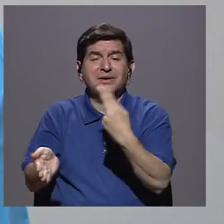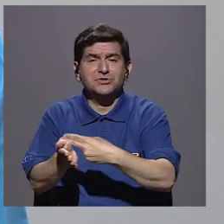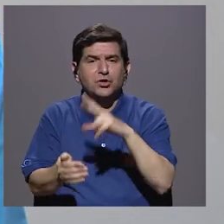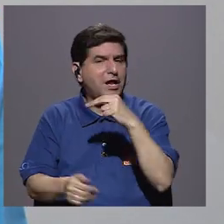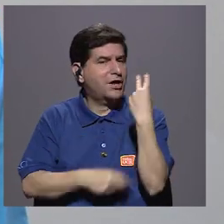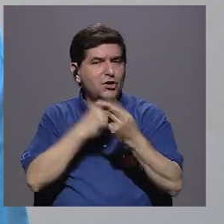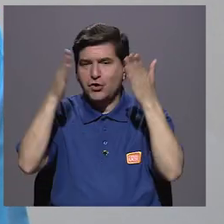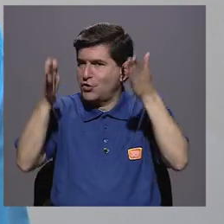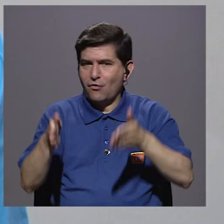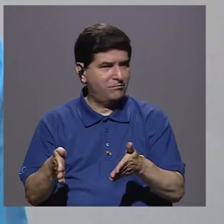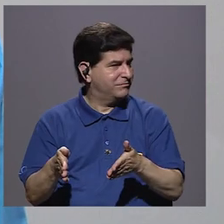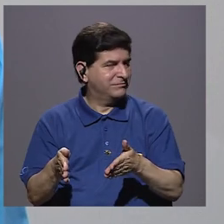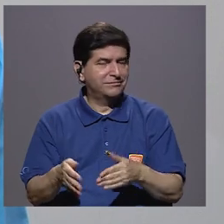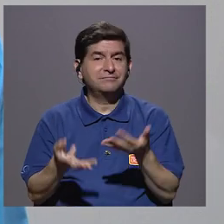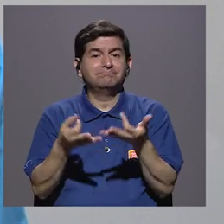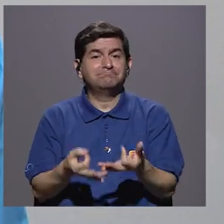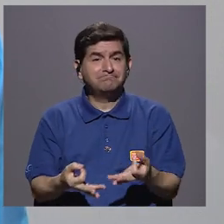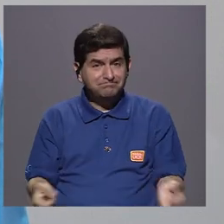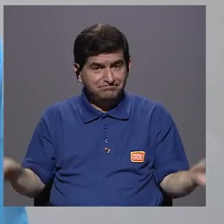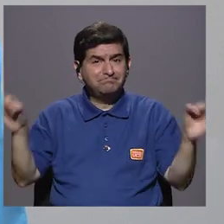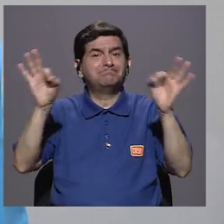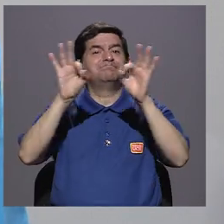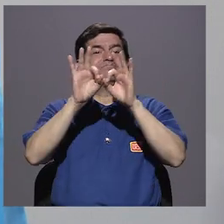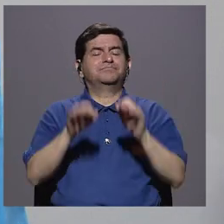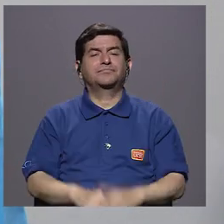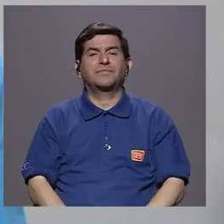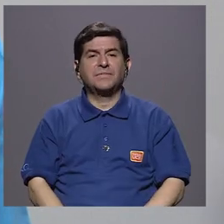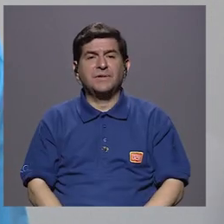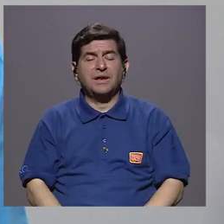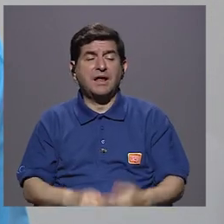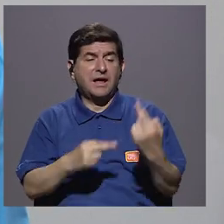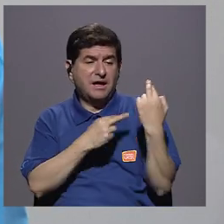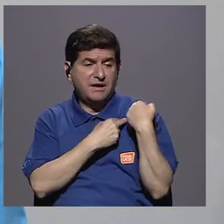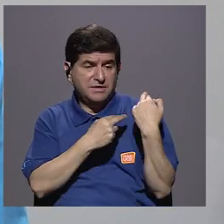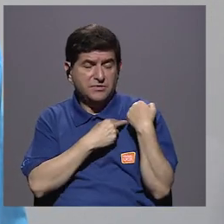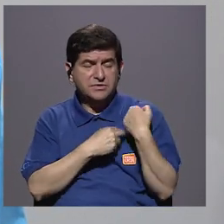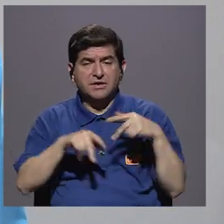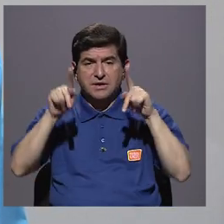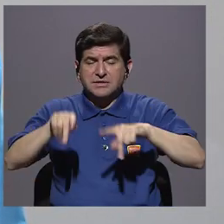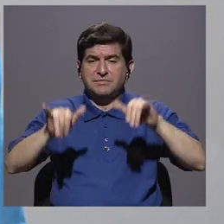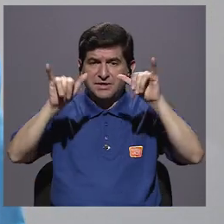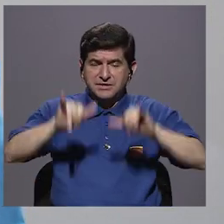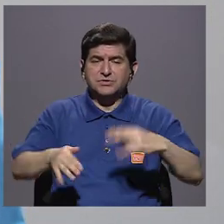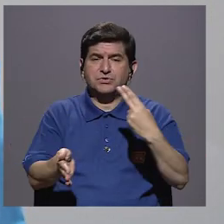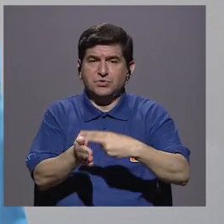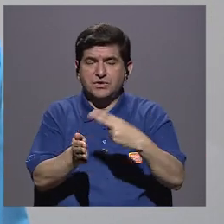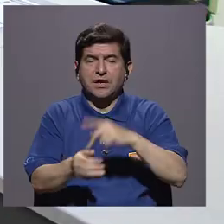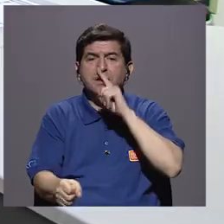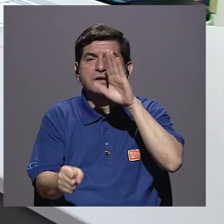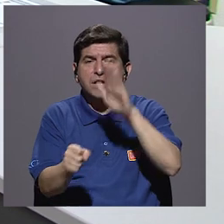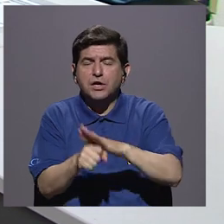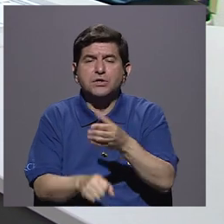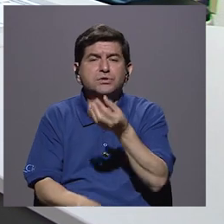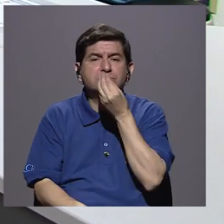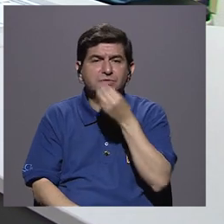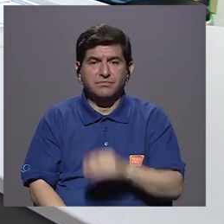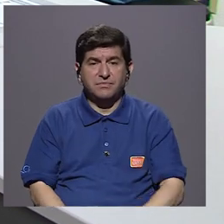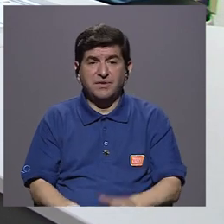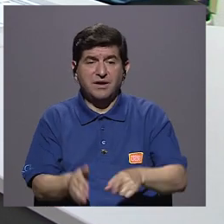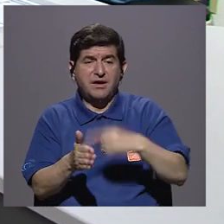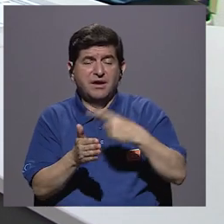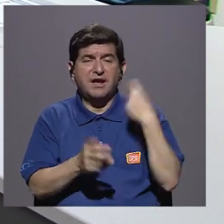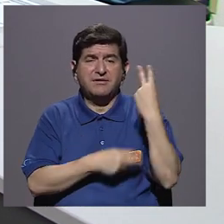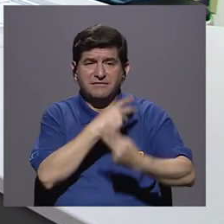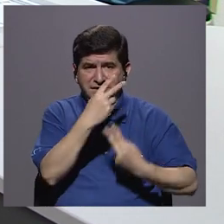que va a visitarlos. Entonces, eso es muy interesante. Un deber de la persona hospitalizada también es seguir la dieta. Resulta que a veces